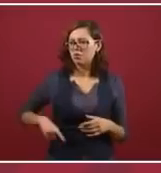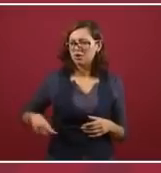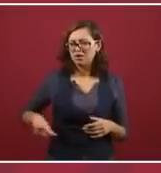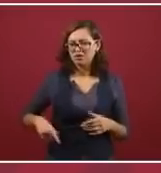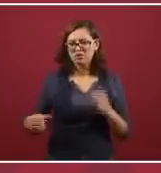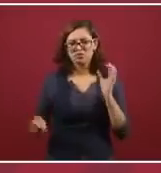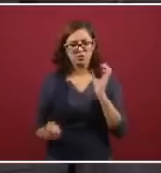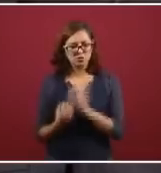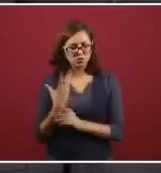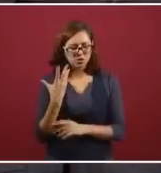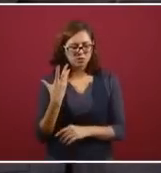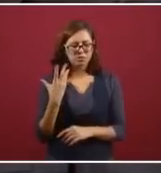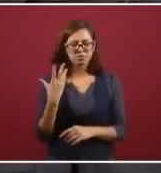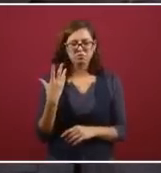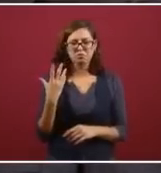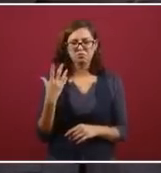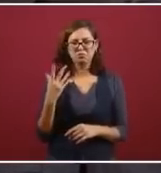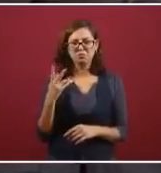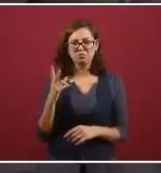alguien quiera